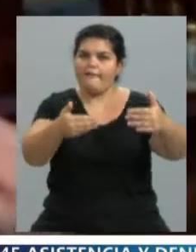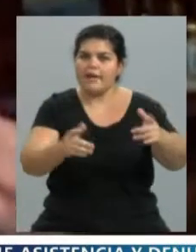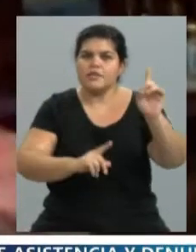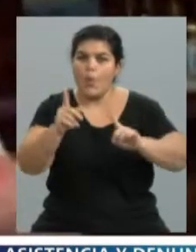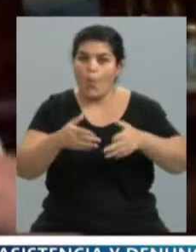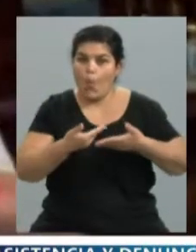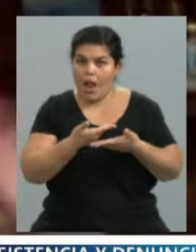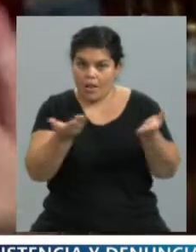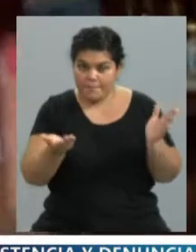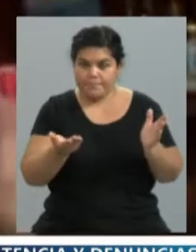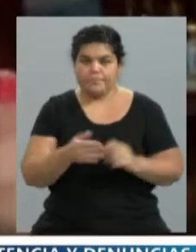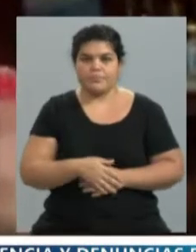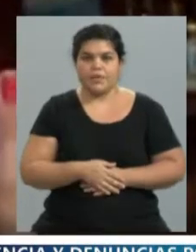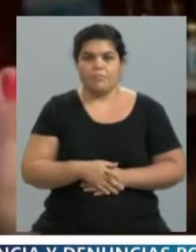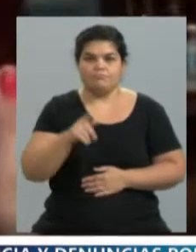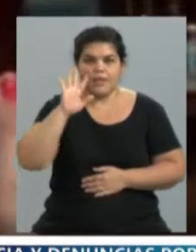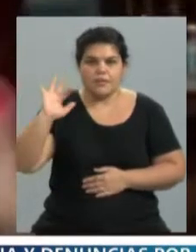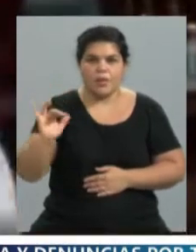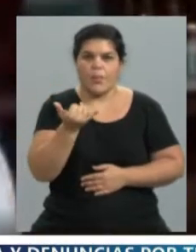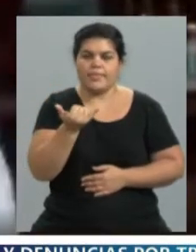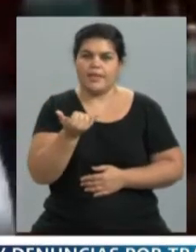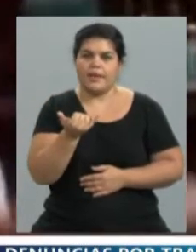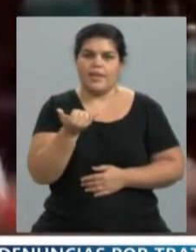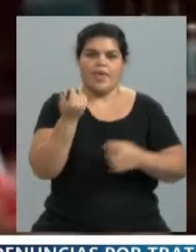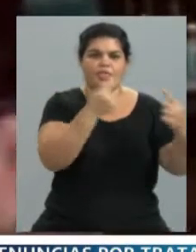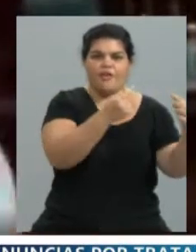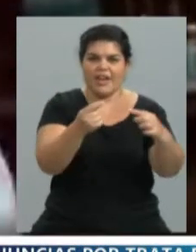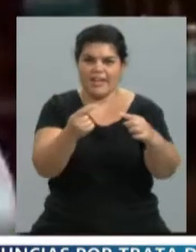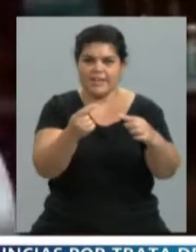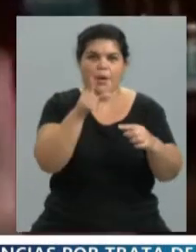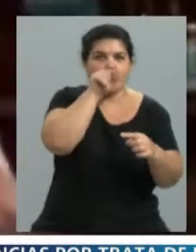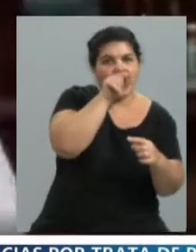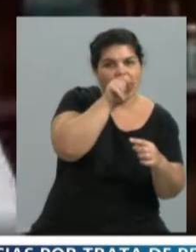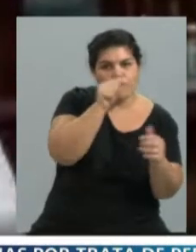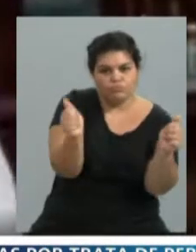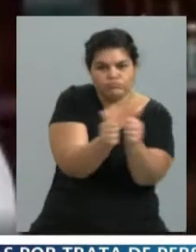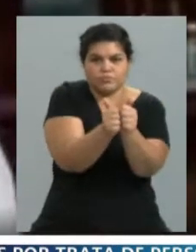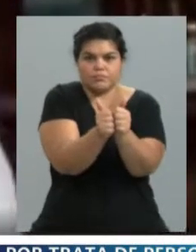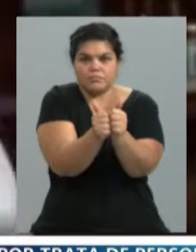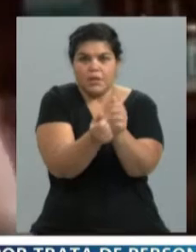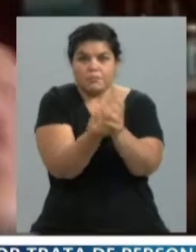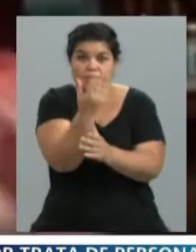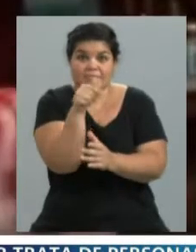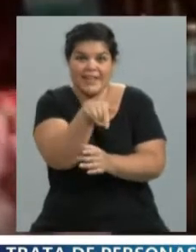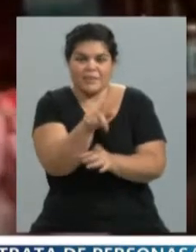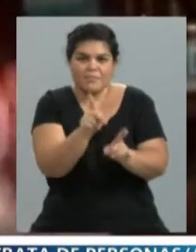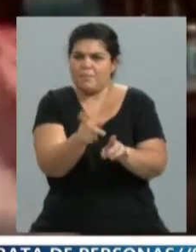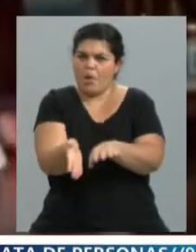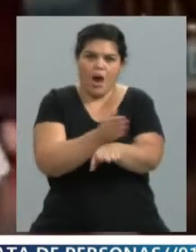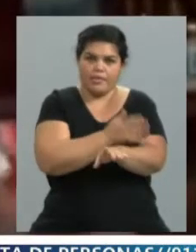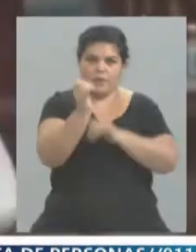para que se dieran cuenta de que eran dos especies distintas, sabemos, según lo que dice la nota que recién mencionabas, que